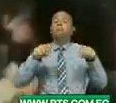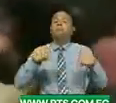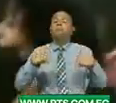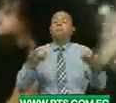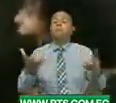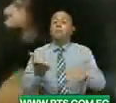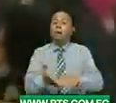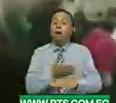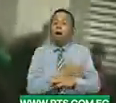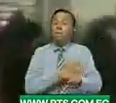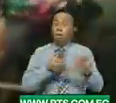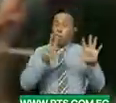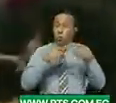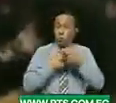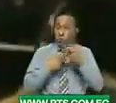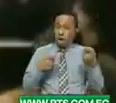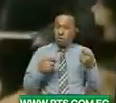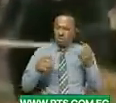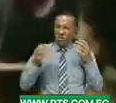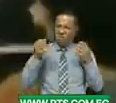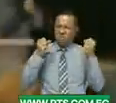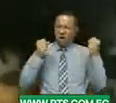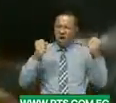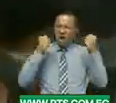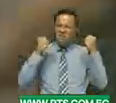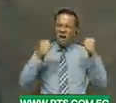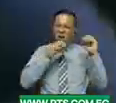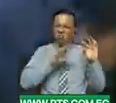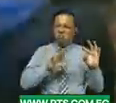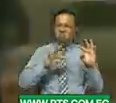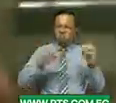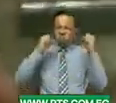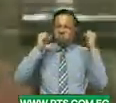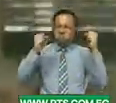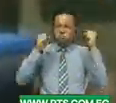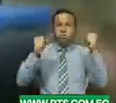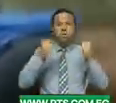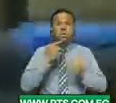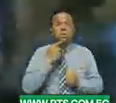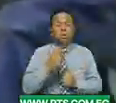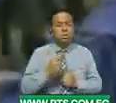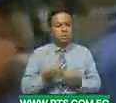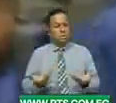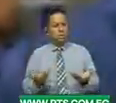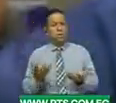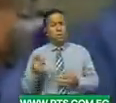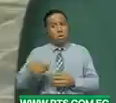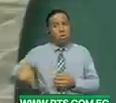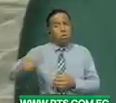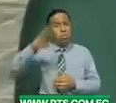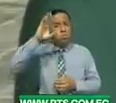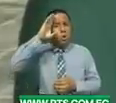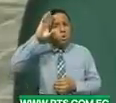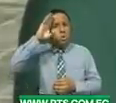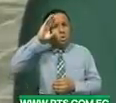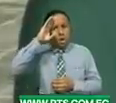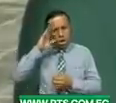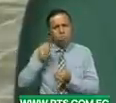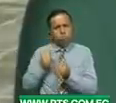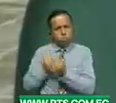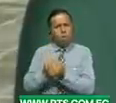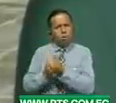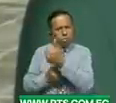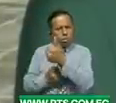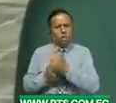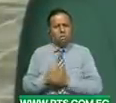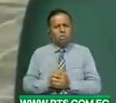en la marcha del 8 de marzo, el primer mandatario respaldó el accionar de la policía. Y me parece que ahí hay